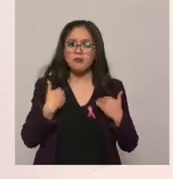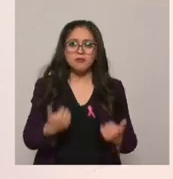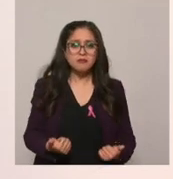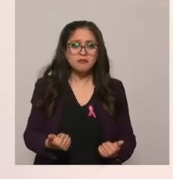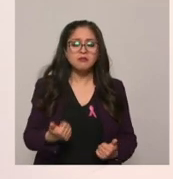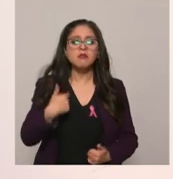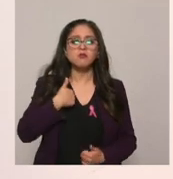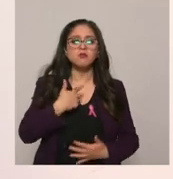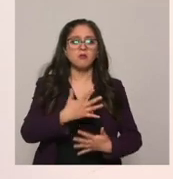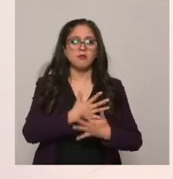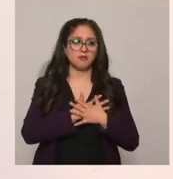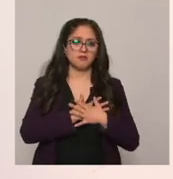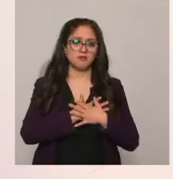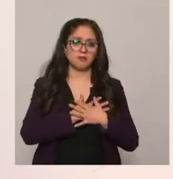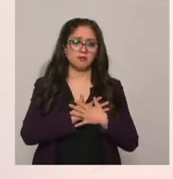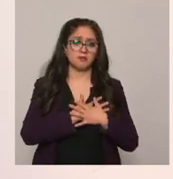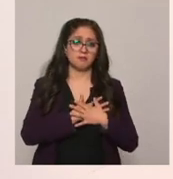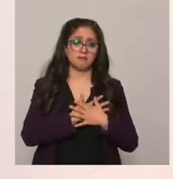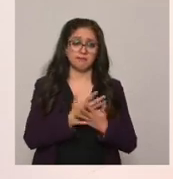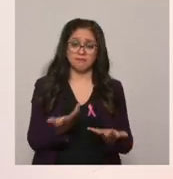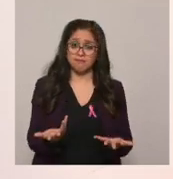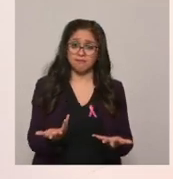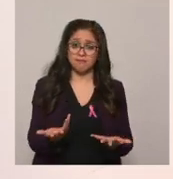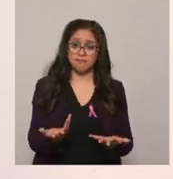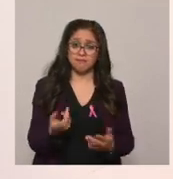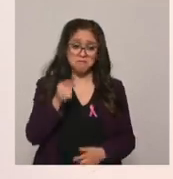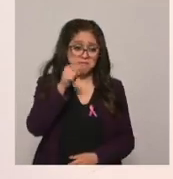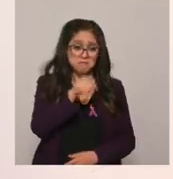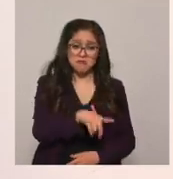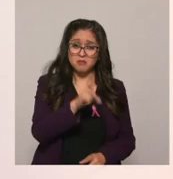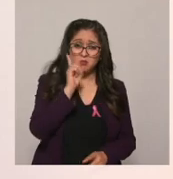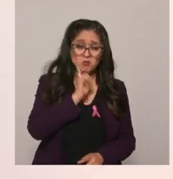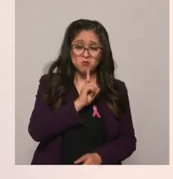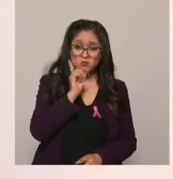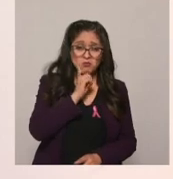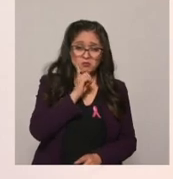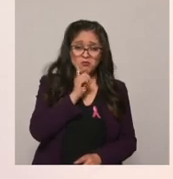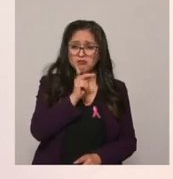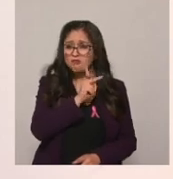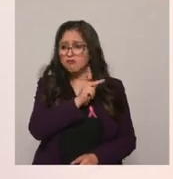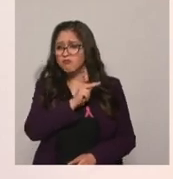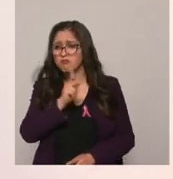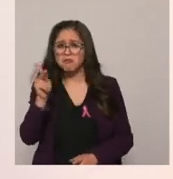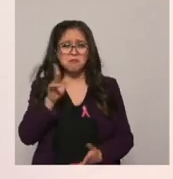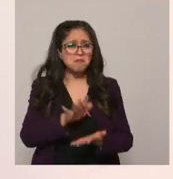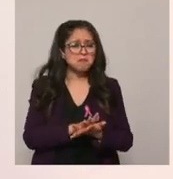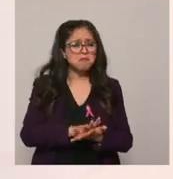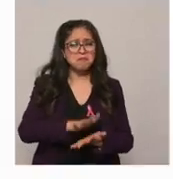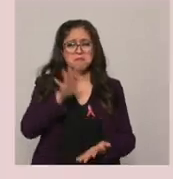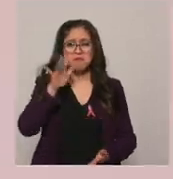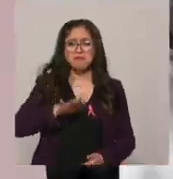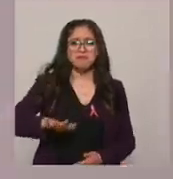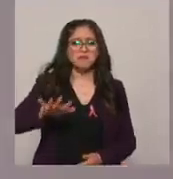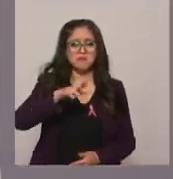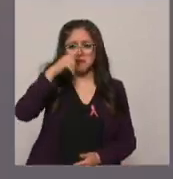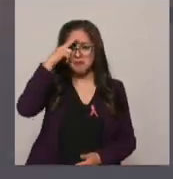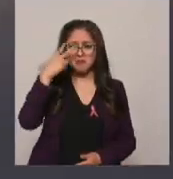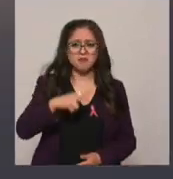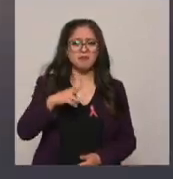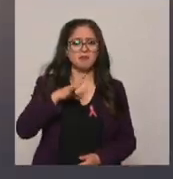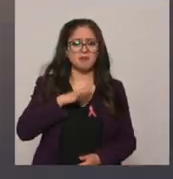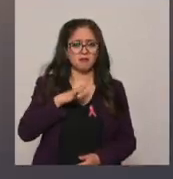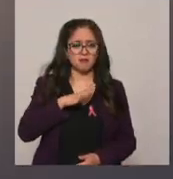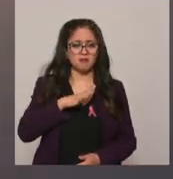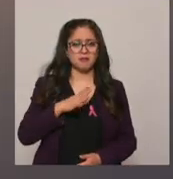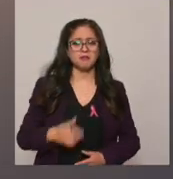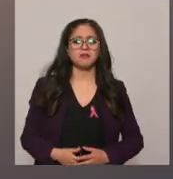amaba. Y así como Itzayana, decenas de casos en todo el país se repiten de manera frecuente. En la